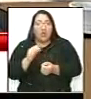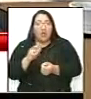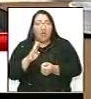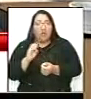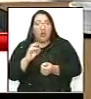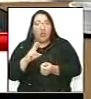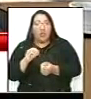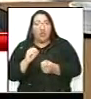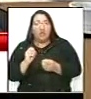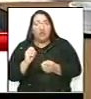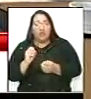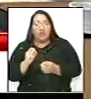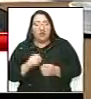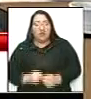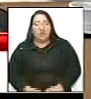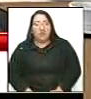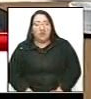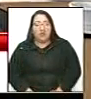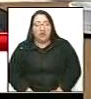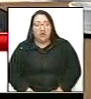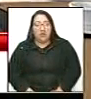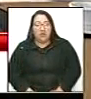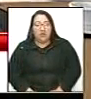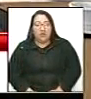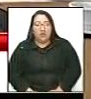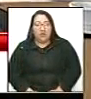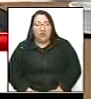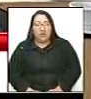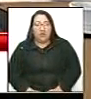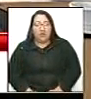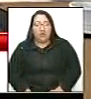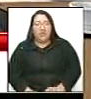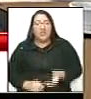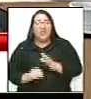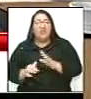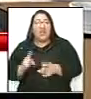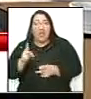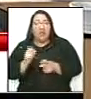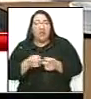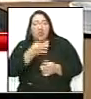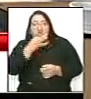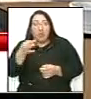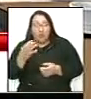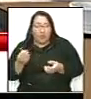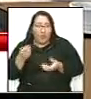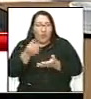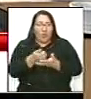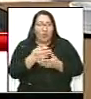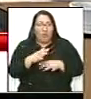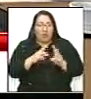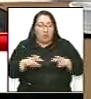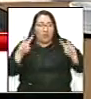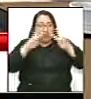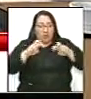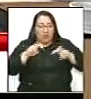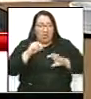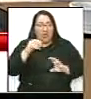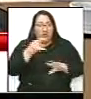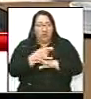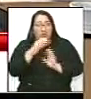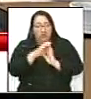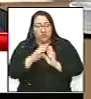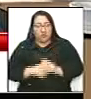inmediatamente se toma como una sospecha reveladora ya, para abrir un procedimiento de acusación